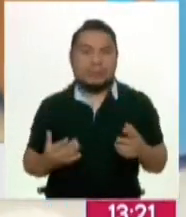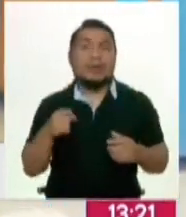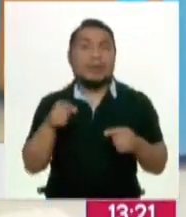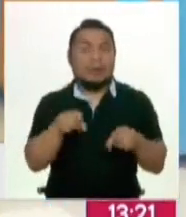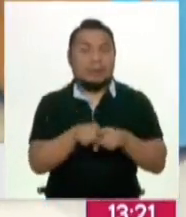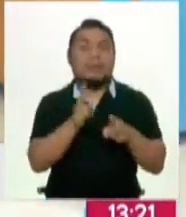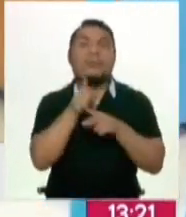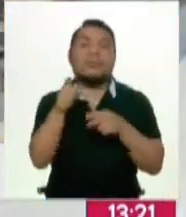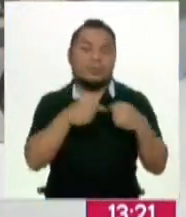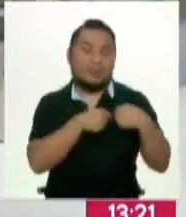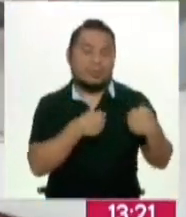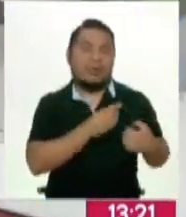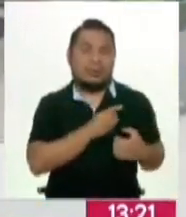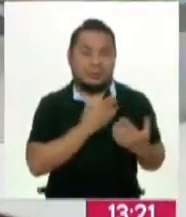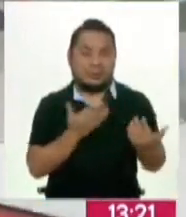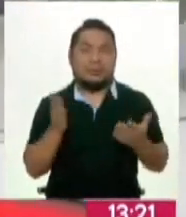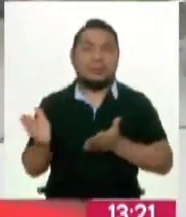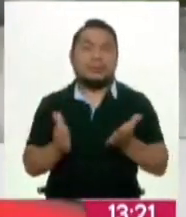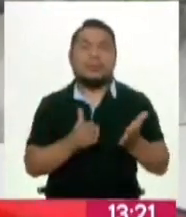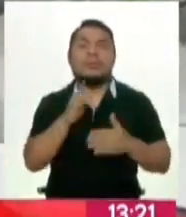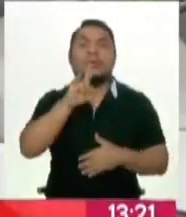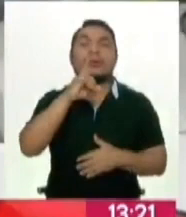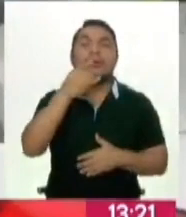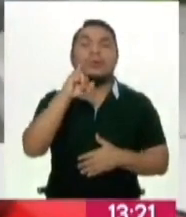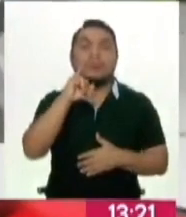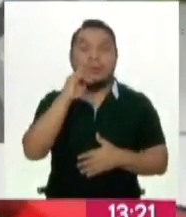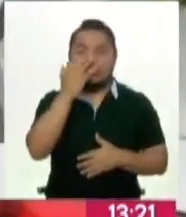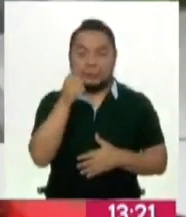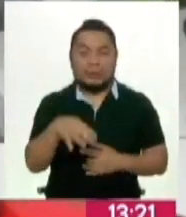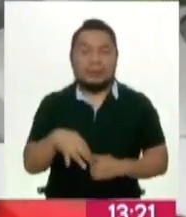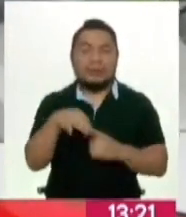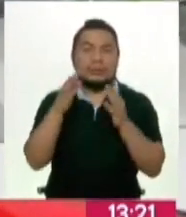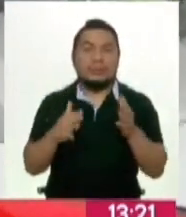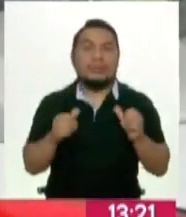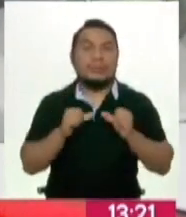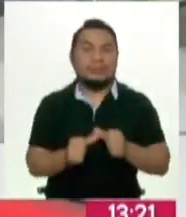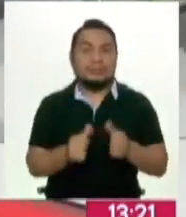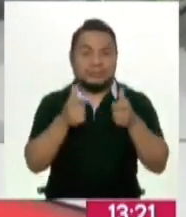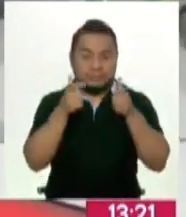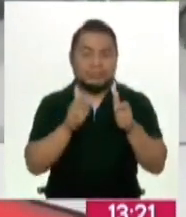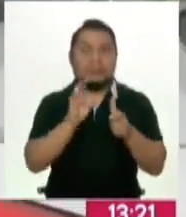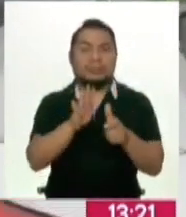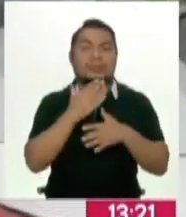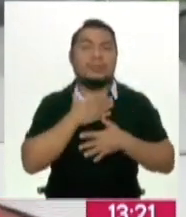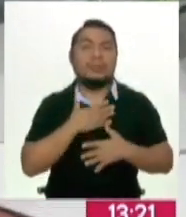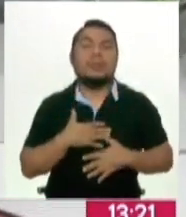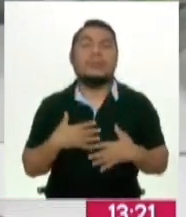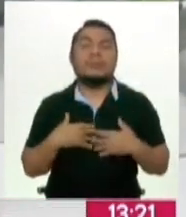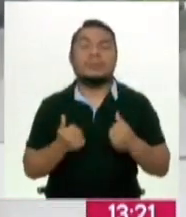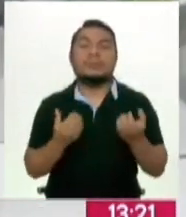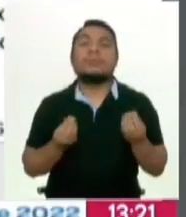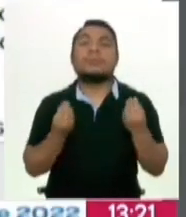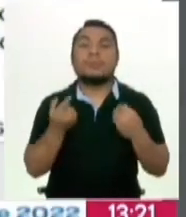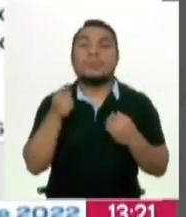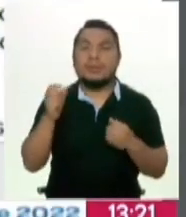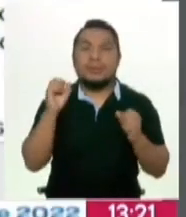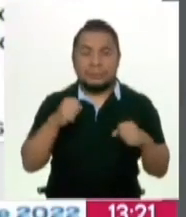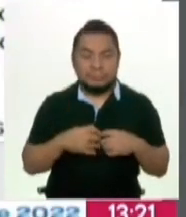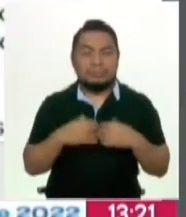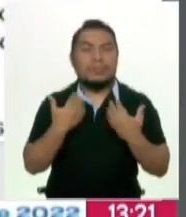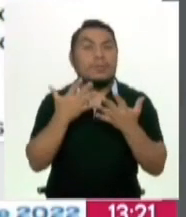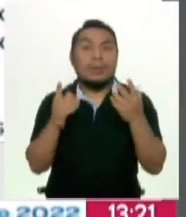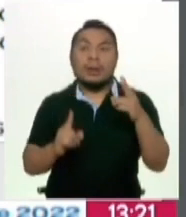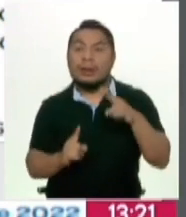que padece, pasará al área de UCI, donde los especialistas seguirán monitoreando su condición de salud por